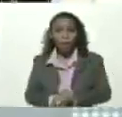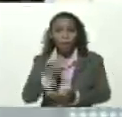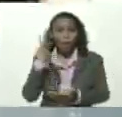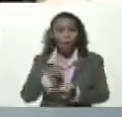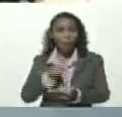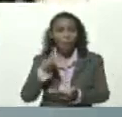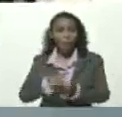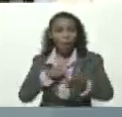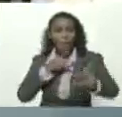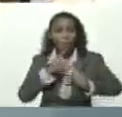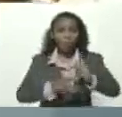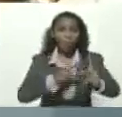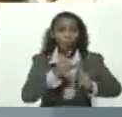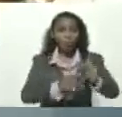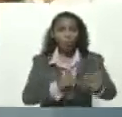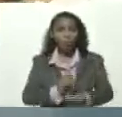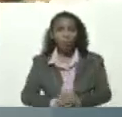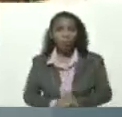participación en el proceso,